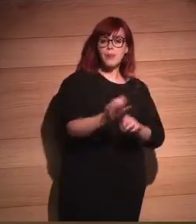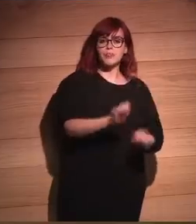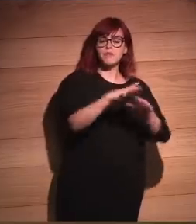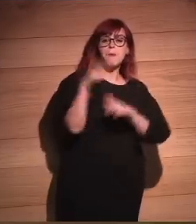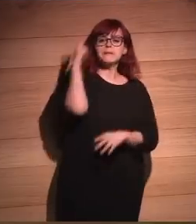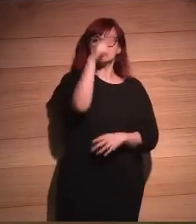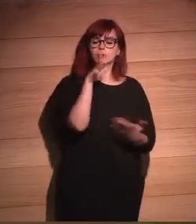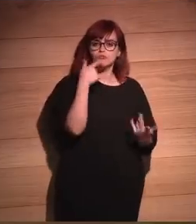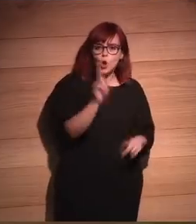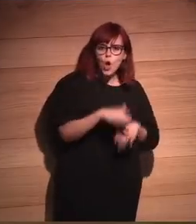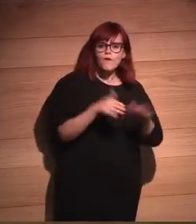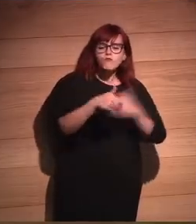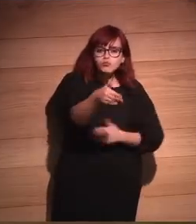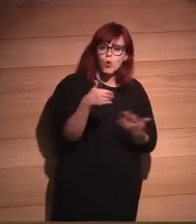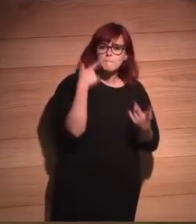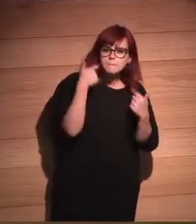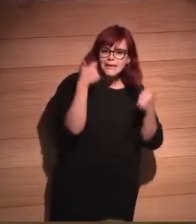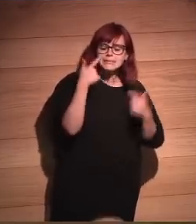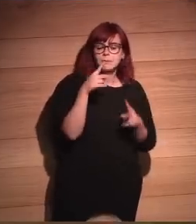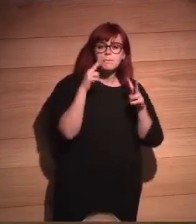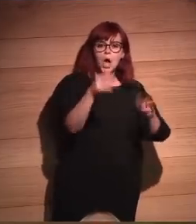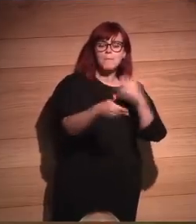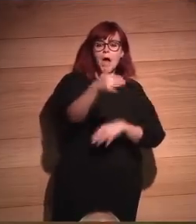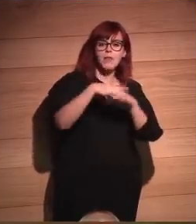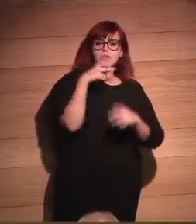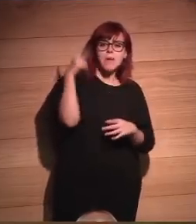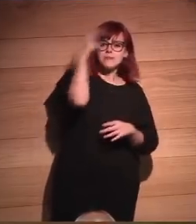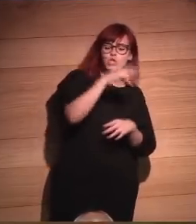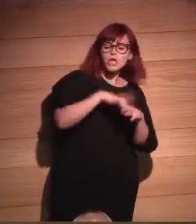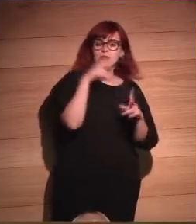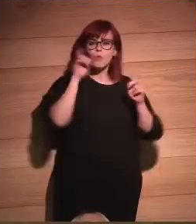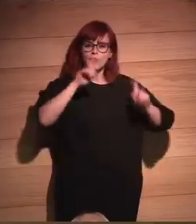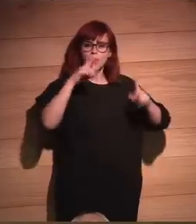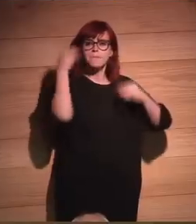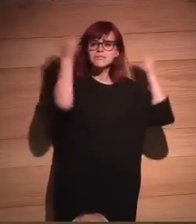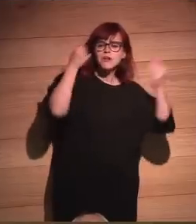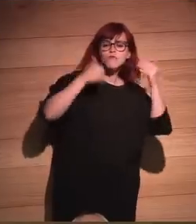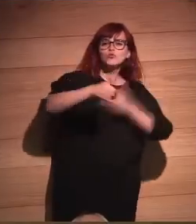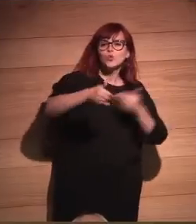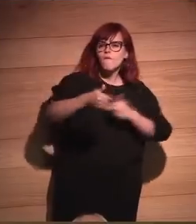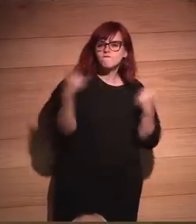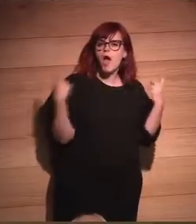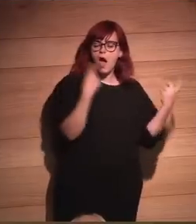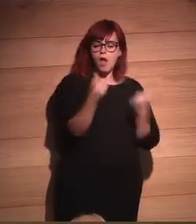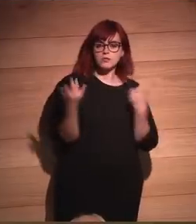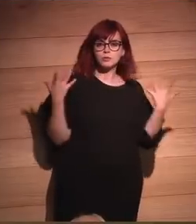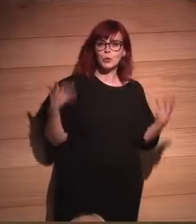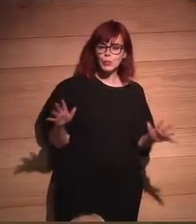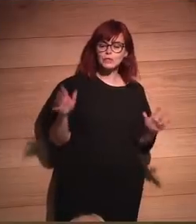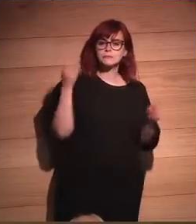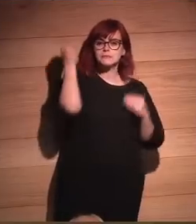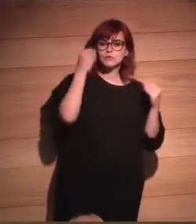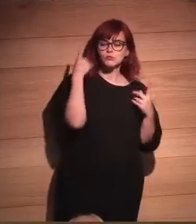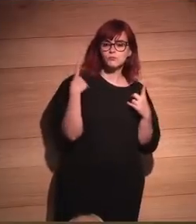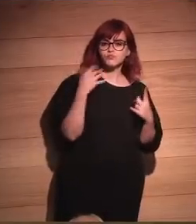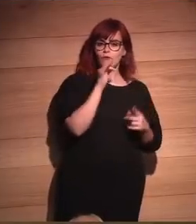defendemos las pensiones. Oigan, no, miren, ya, o sea, si habrá para las pensiones, educación, o sea, hay que pensar en el futuro, ¿no? Y yo creo que ahí está una